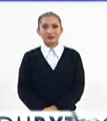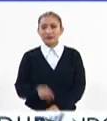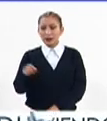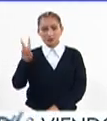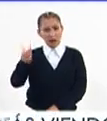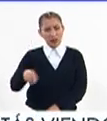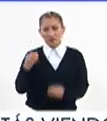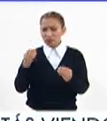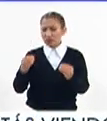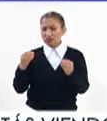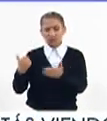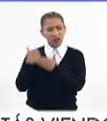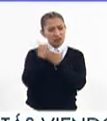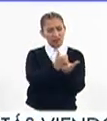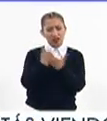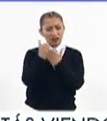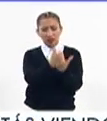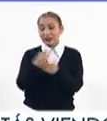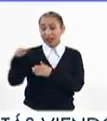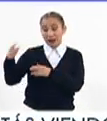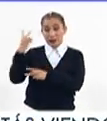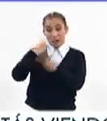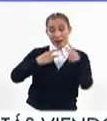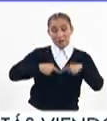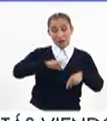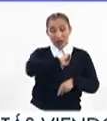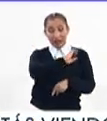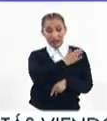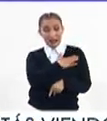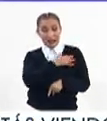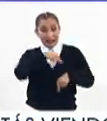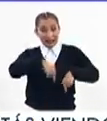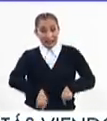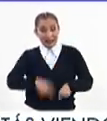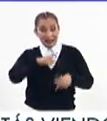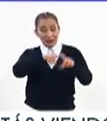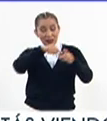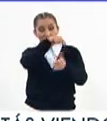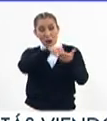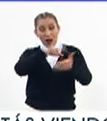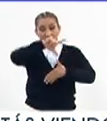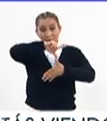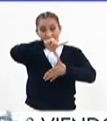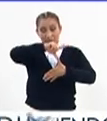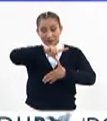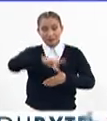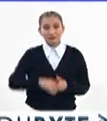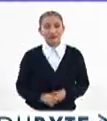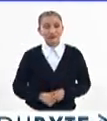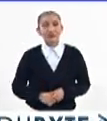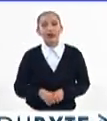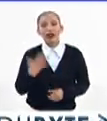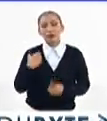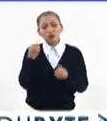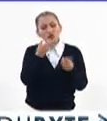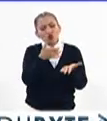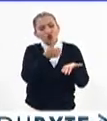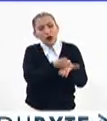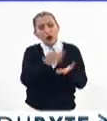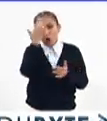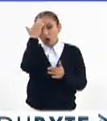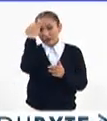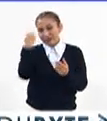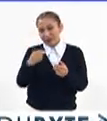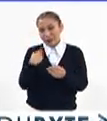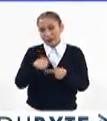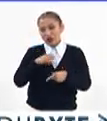Son innegables y numerosas las aportaciones que tuvo la llegada de los exiliados españoles a distintos países de América Latina. Las aportaciones